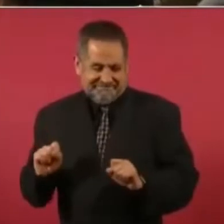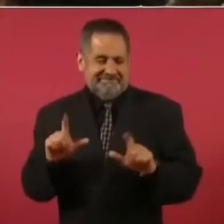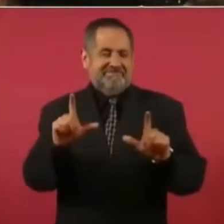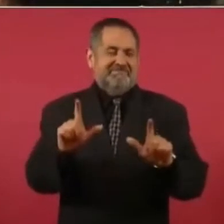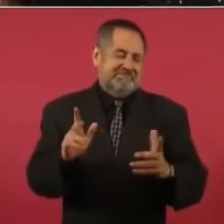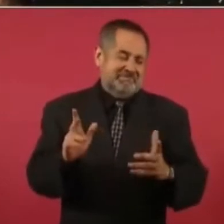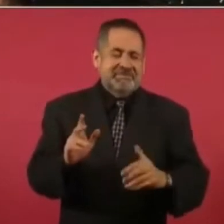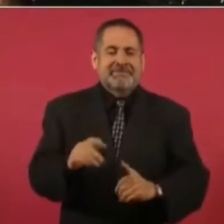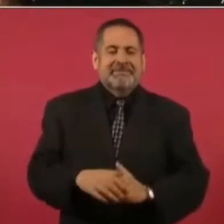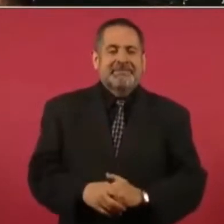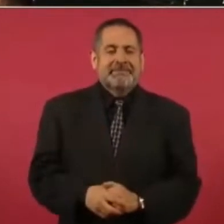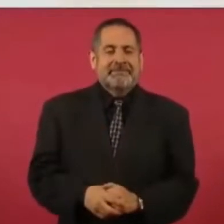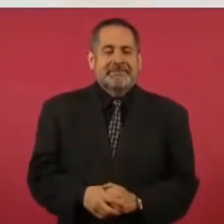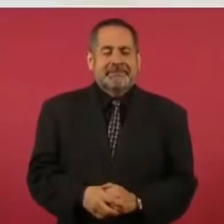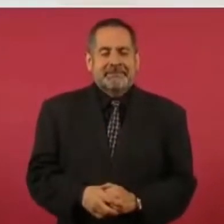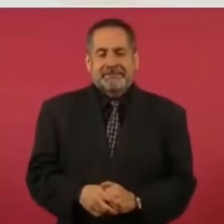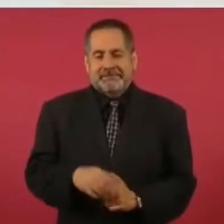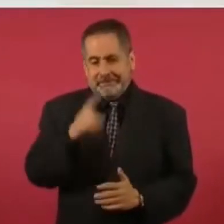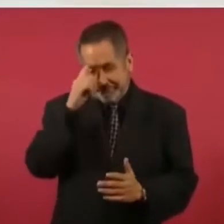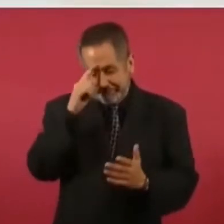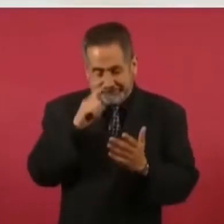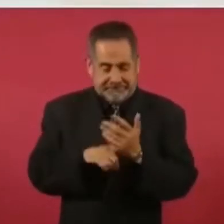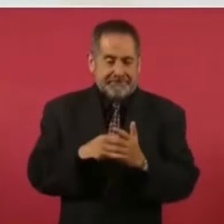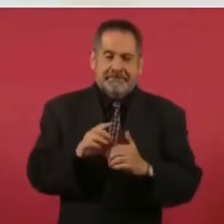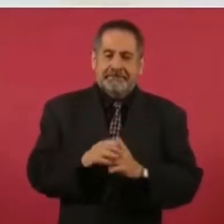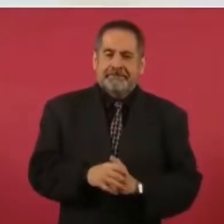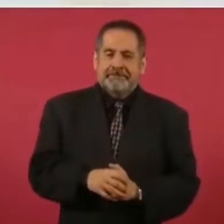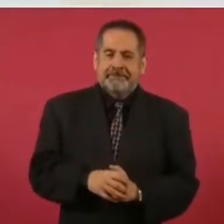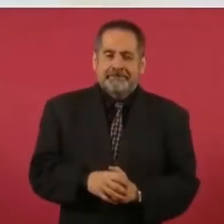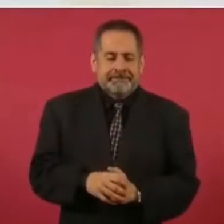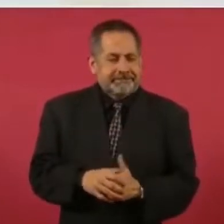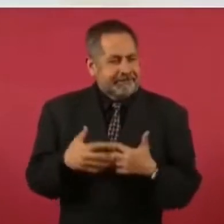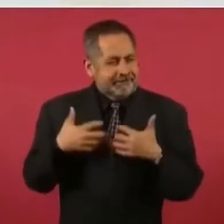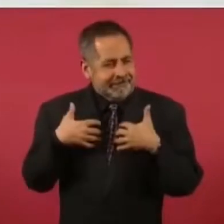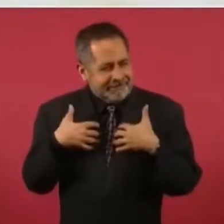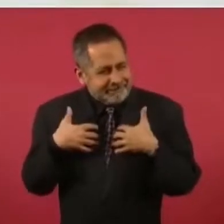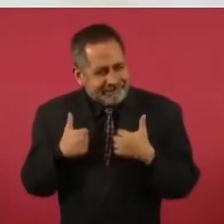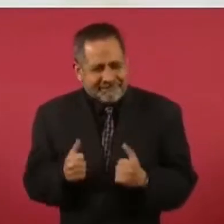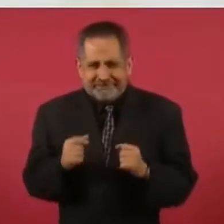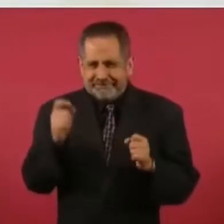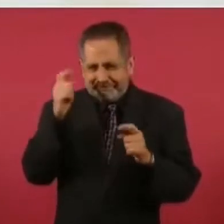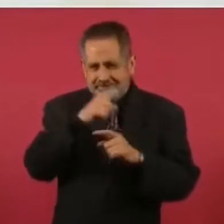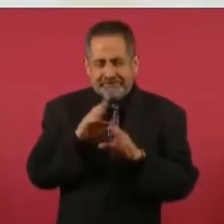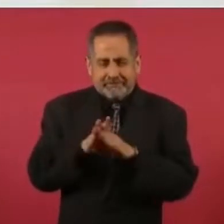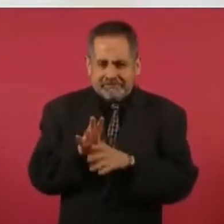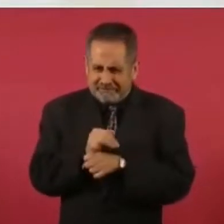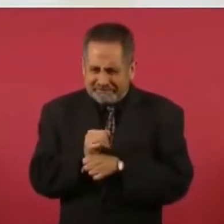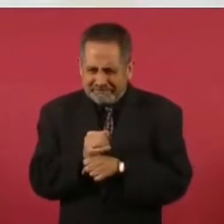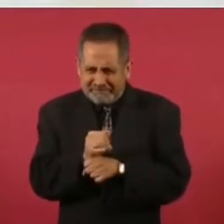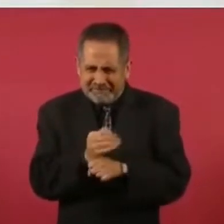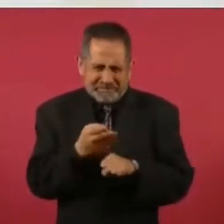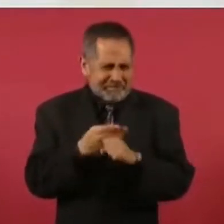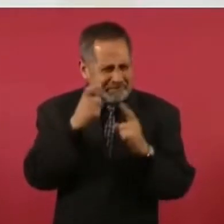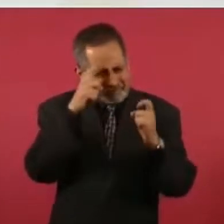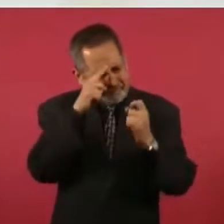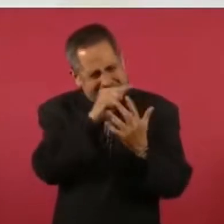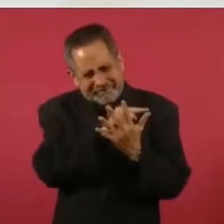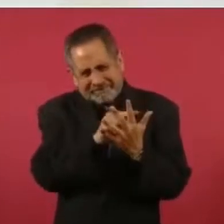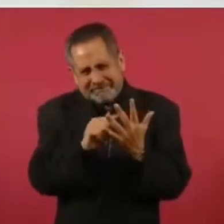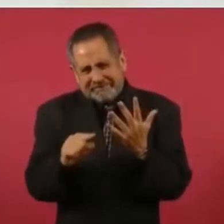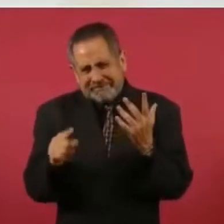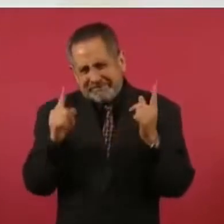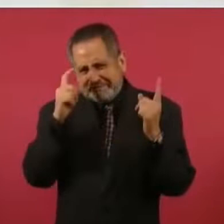Miren, yo creo que ha sido muy difícil comprender lo que es un proceso de investigación tan complejo. E